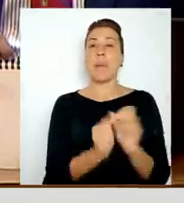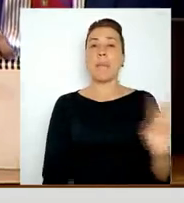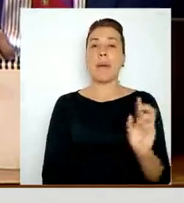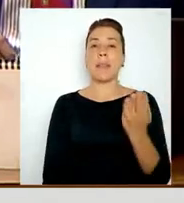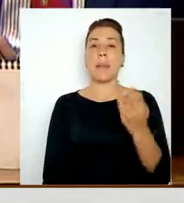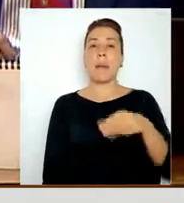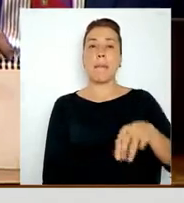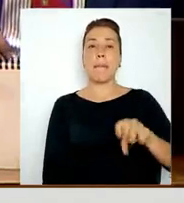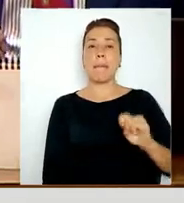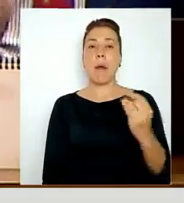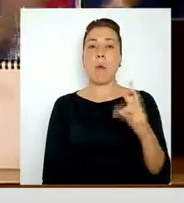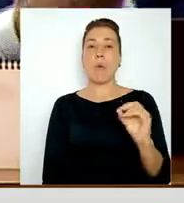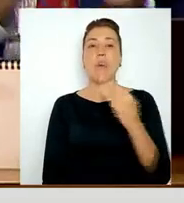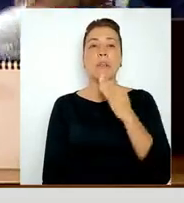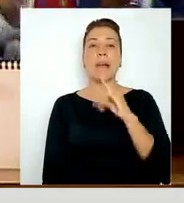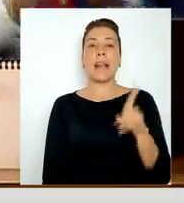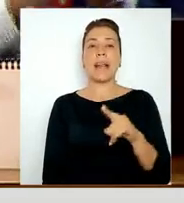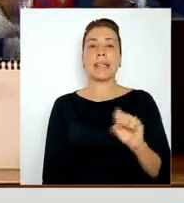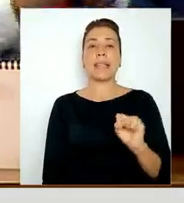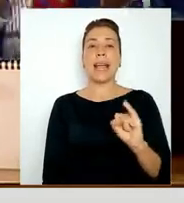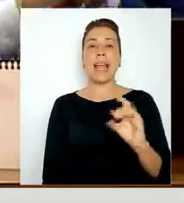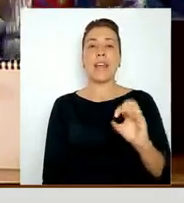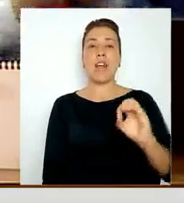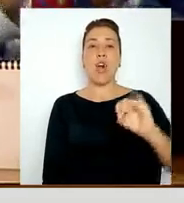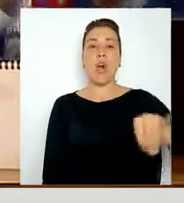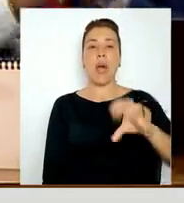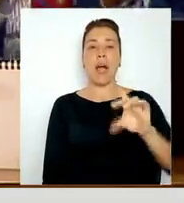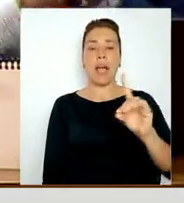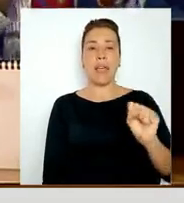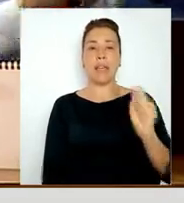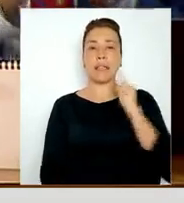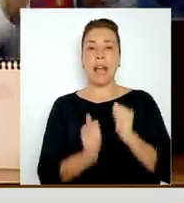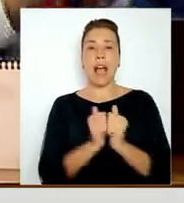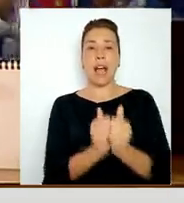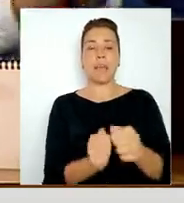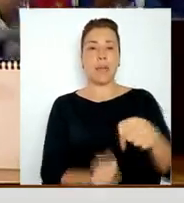said Ojeda que nos acompañan hoy día